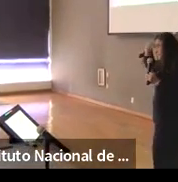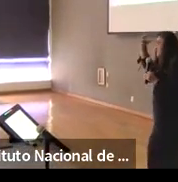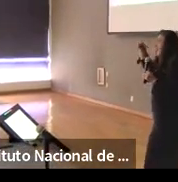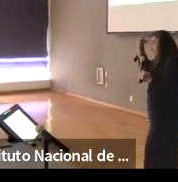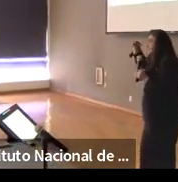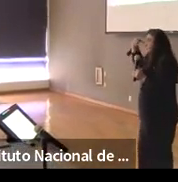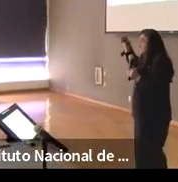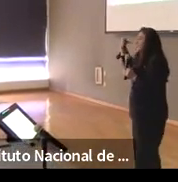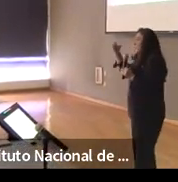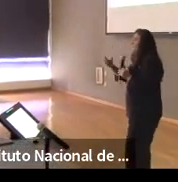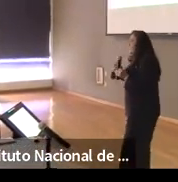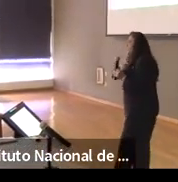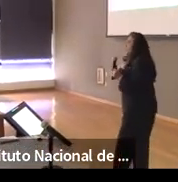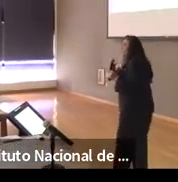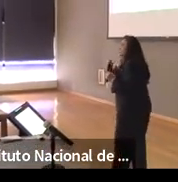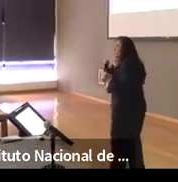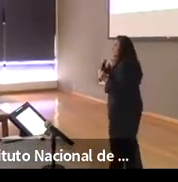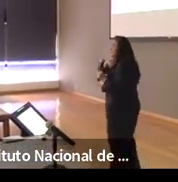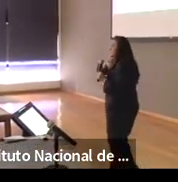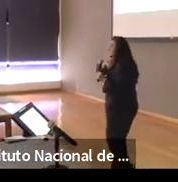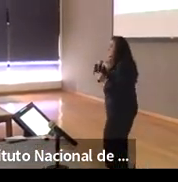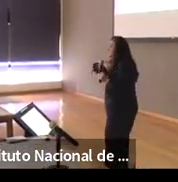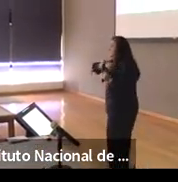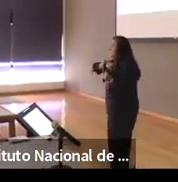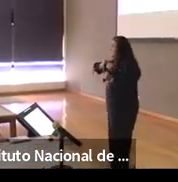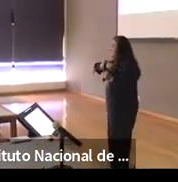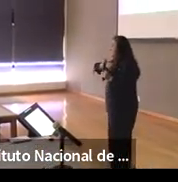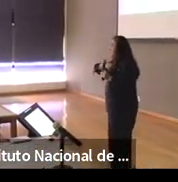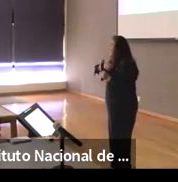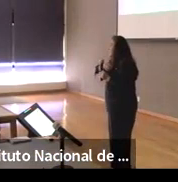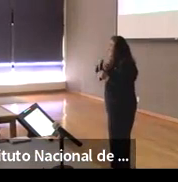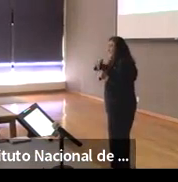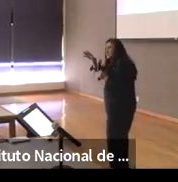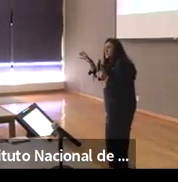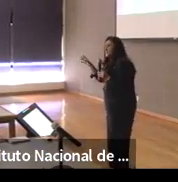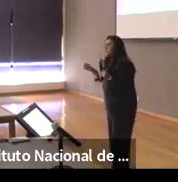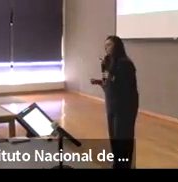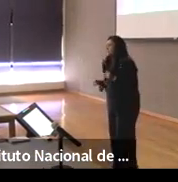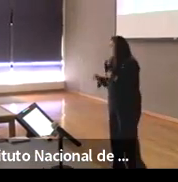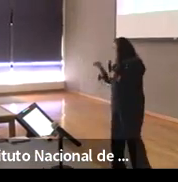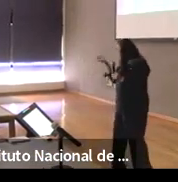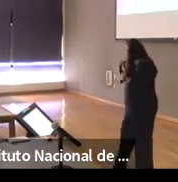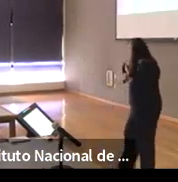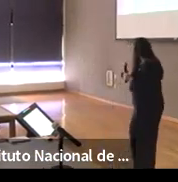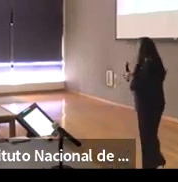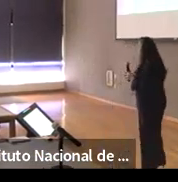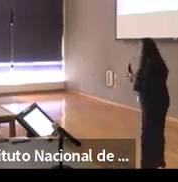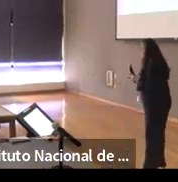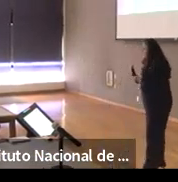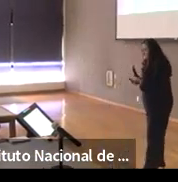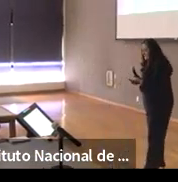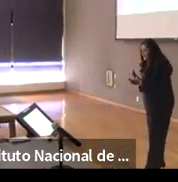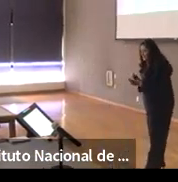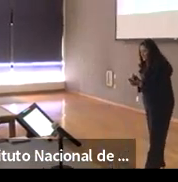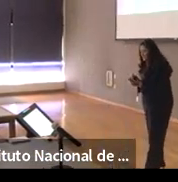empezar por entender como tú estás percibiendo ese conflicto y hay muchos métodos vamos a vamos a